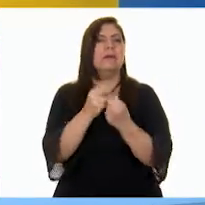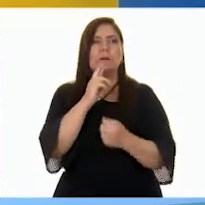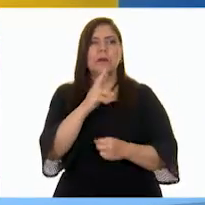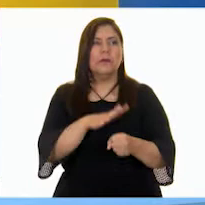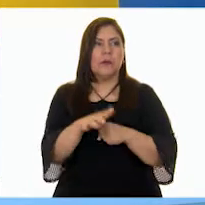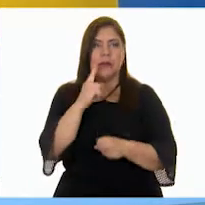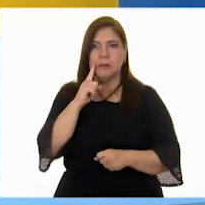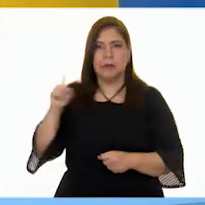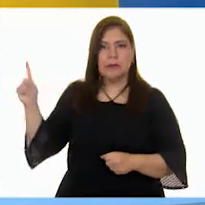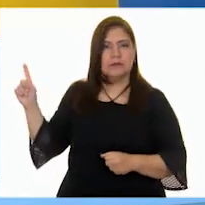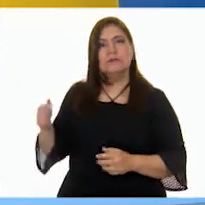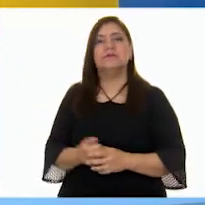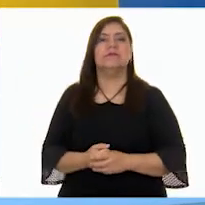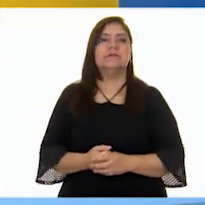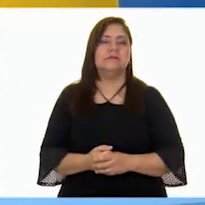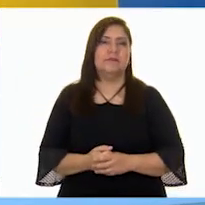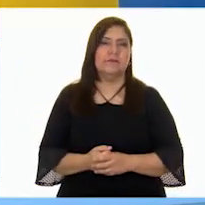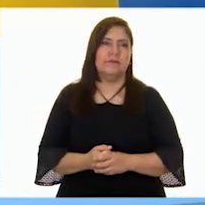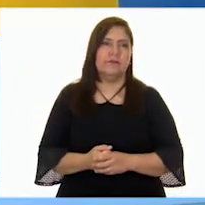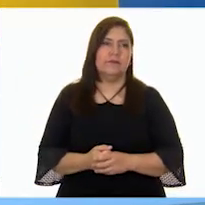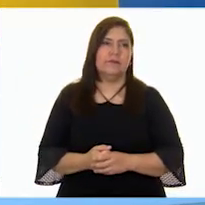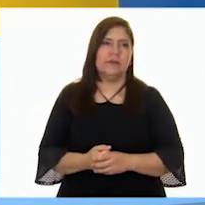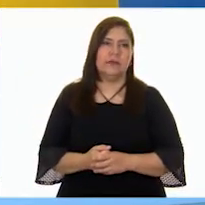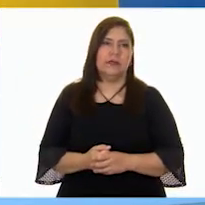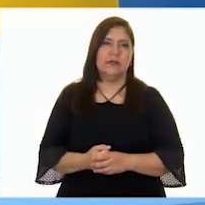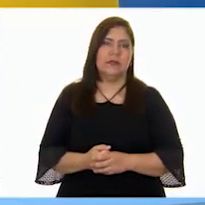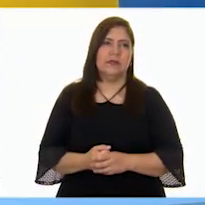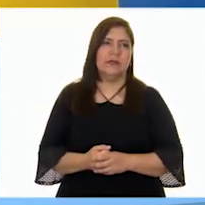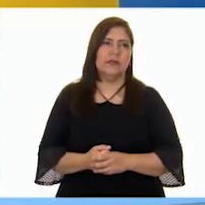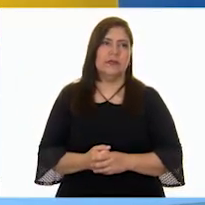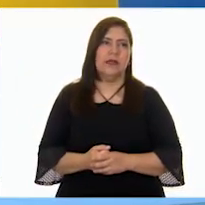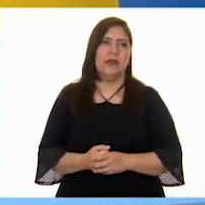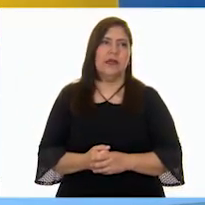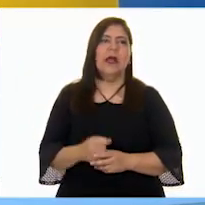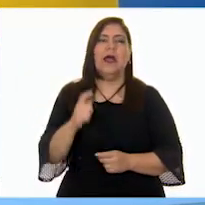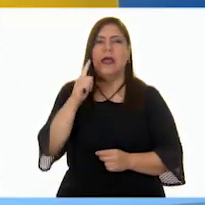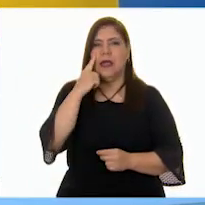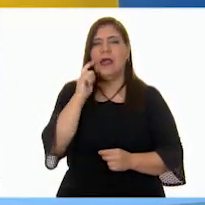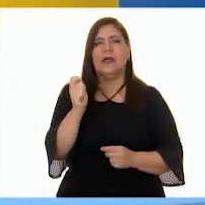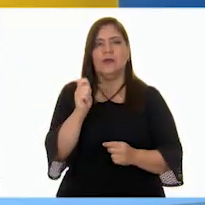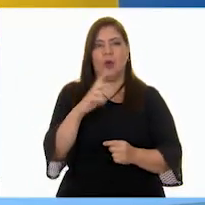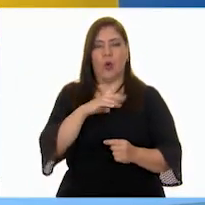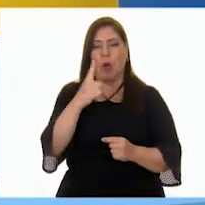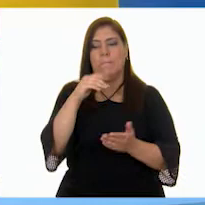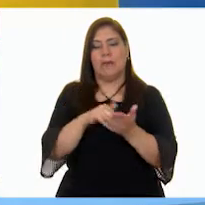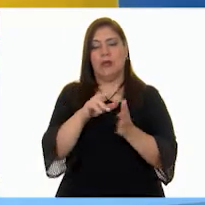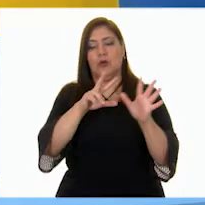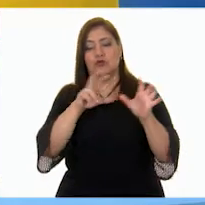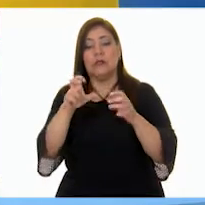Así obtenemos cuántos metros representa un cuarto del resultado.